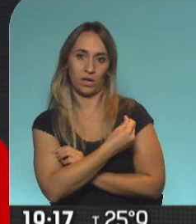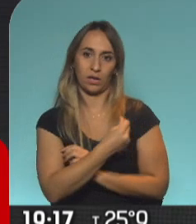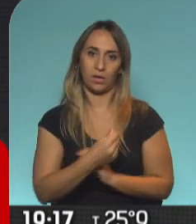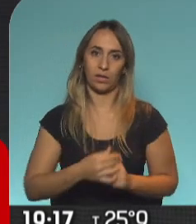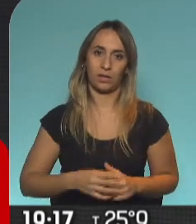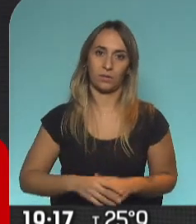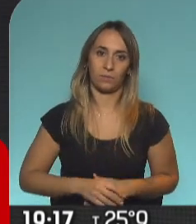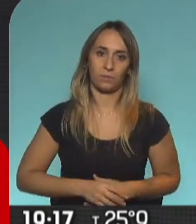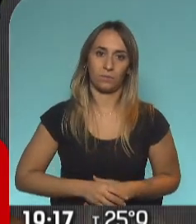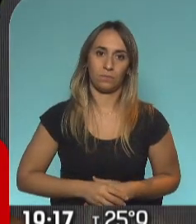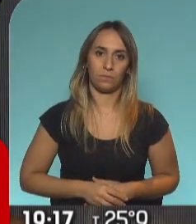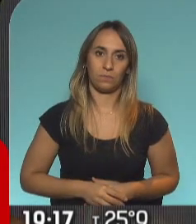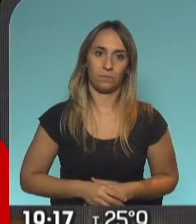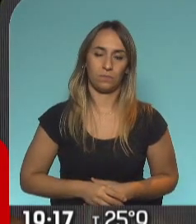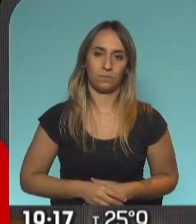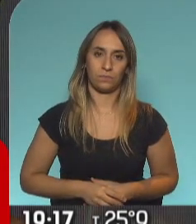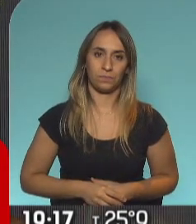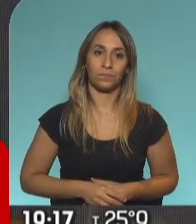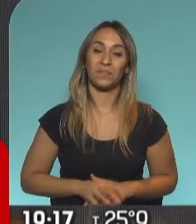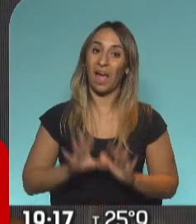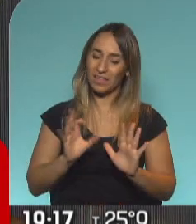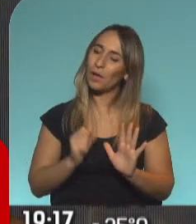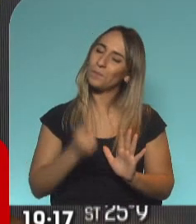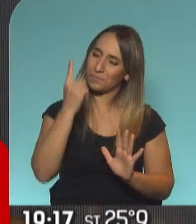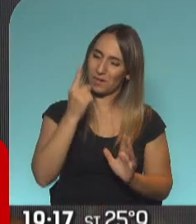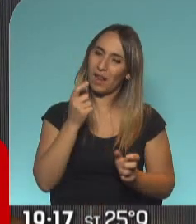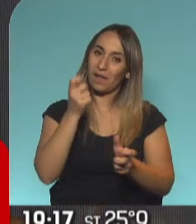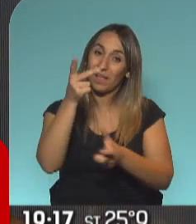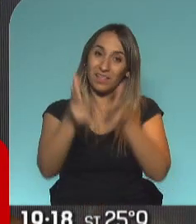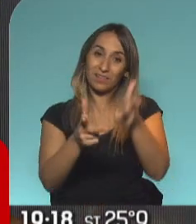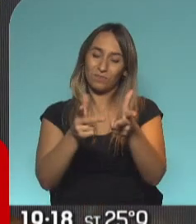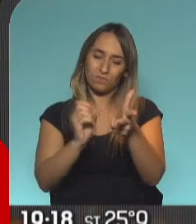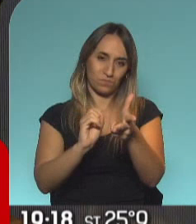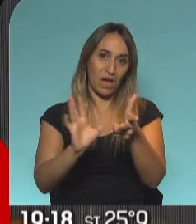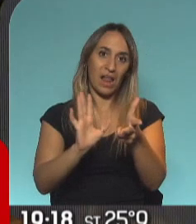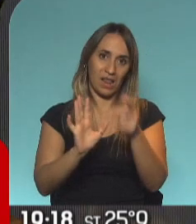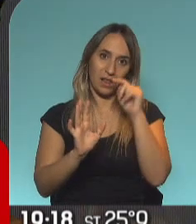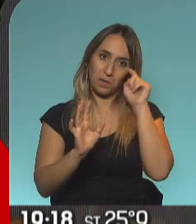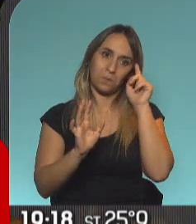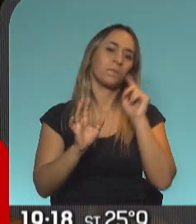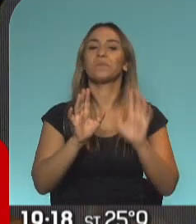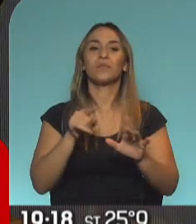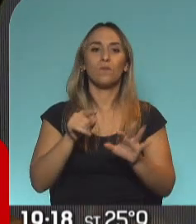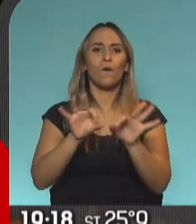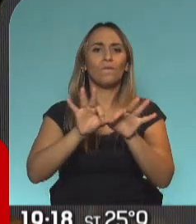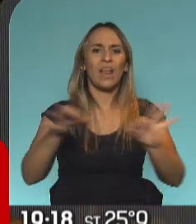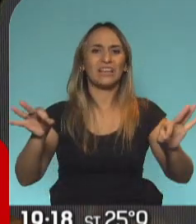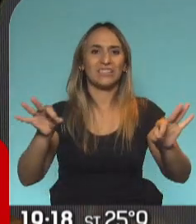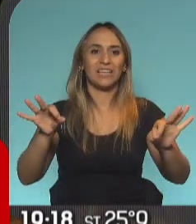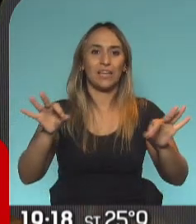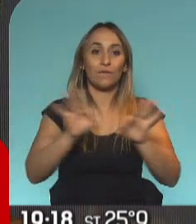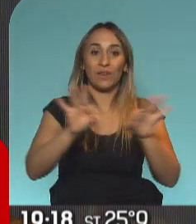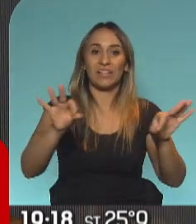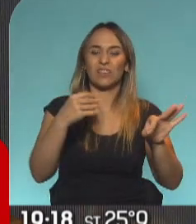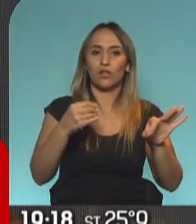La primera mala interpretación de todo esto había sido cuando se descontextualizó la frase. Y la frase